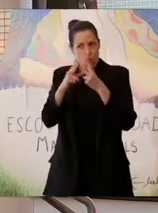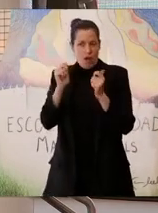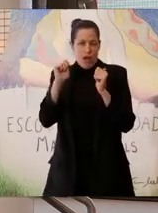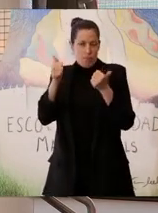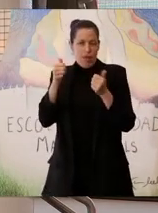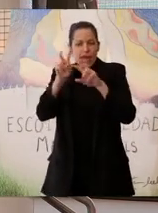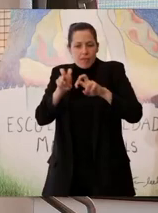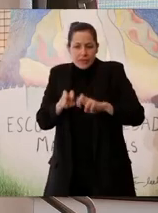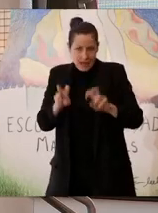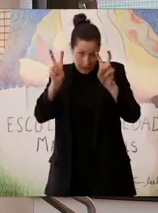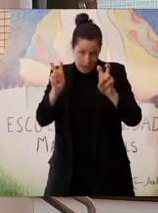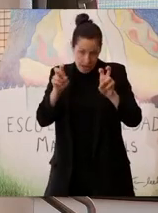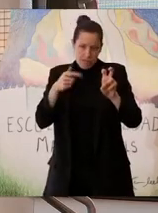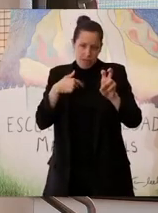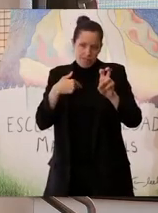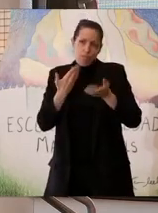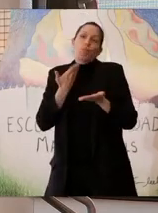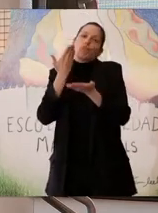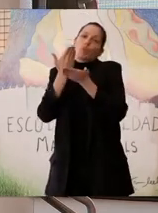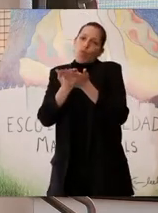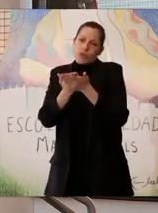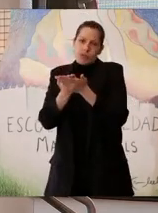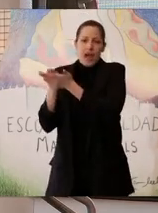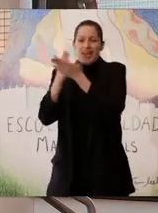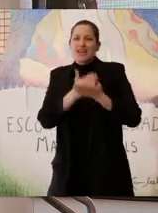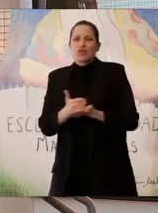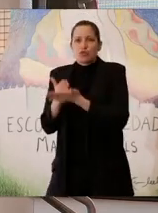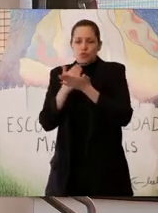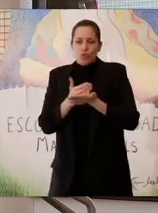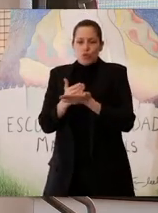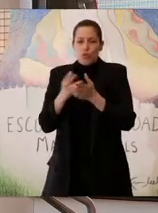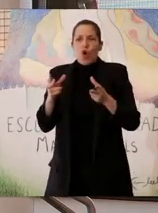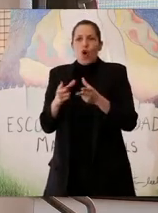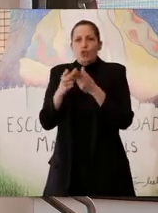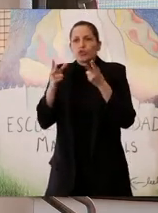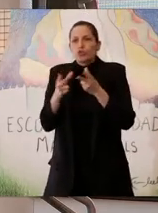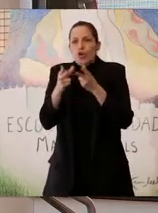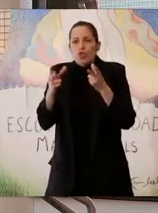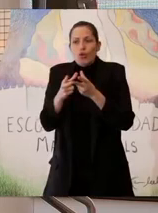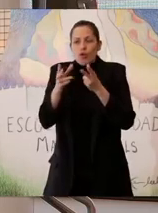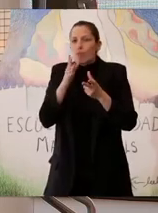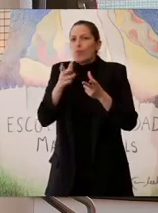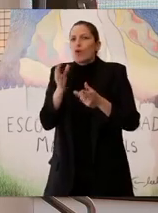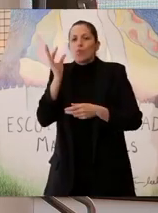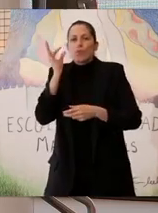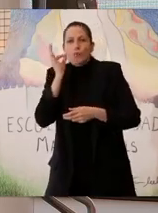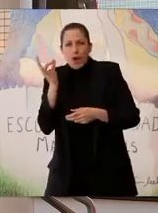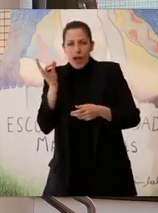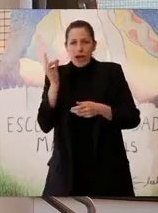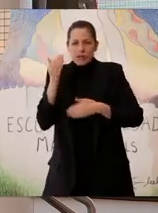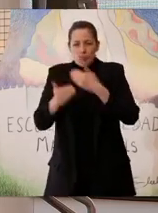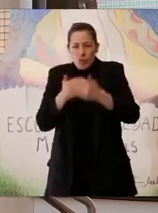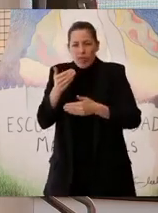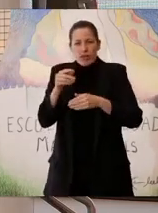haga un estudio sociológico que analice en profundidad las causas de la baja participación de las mujeres en estos procesos